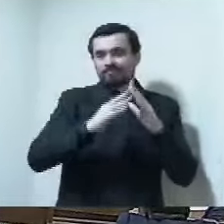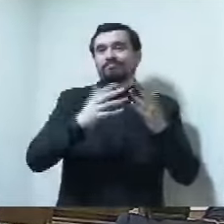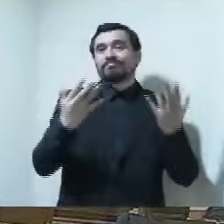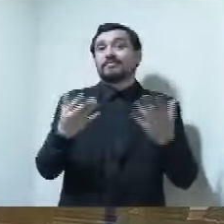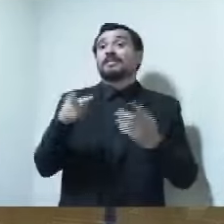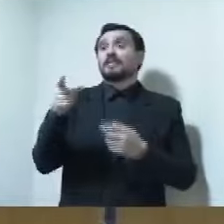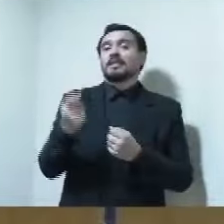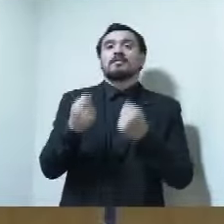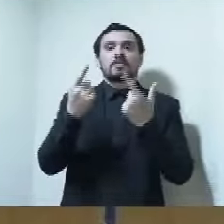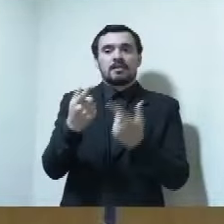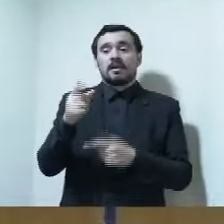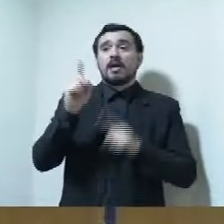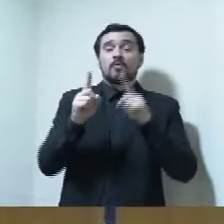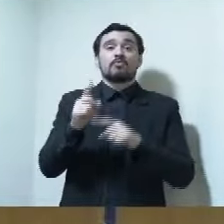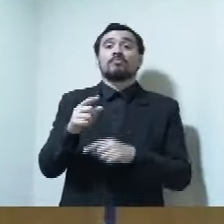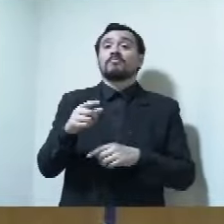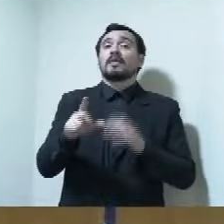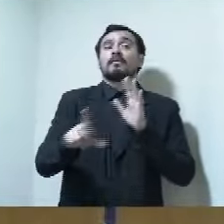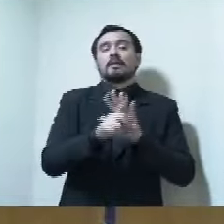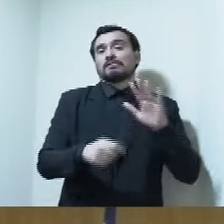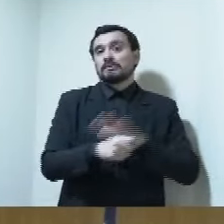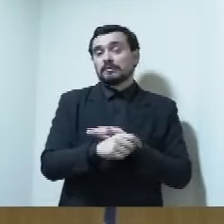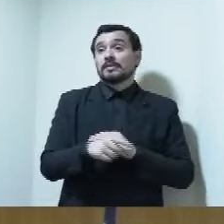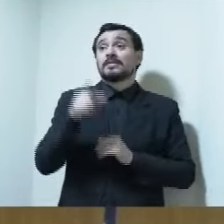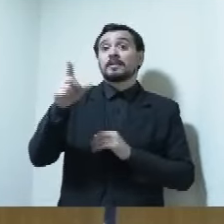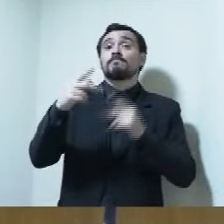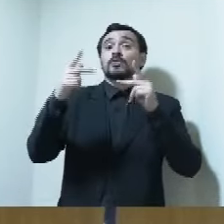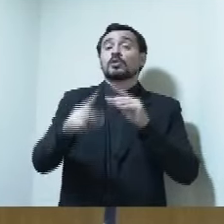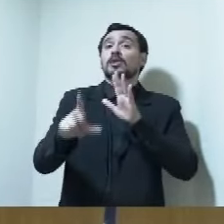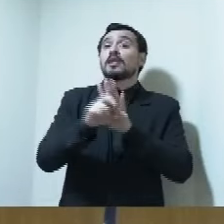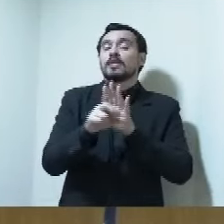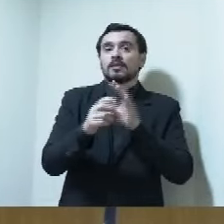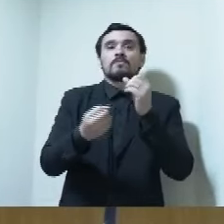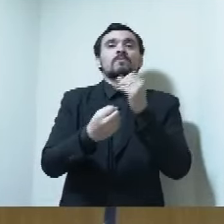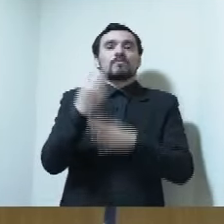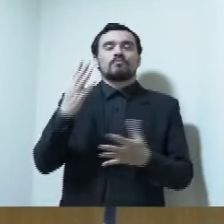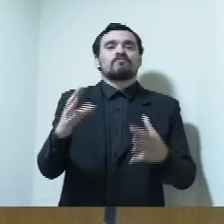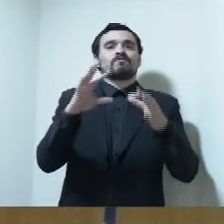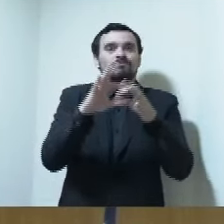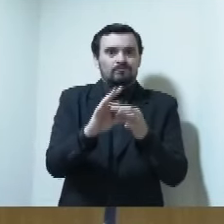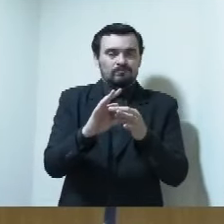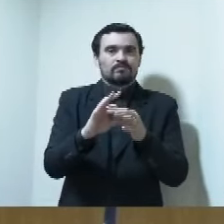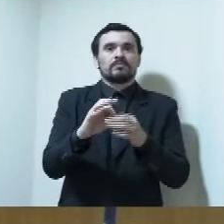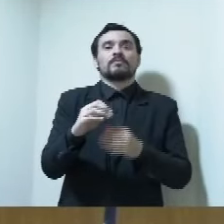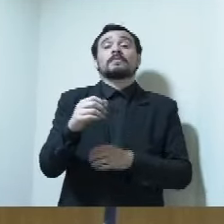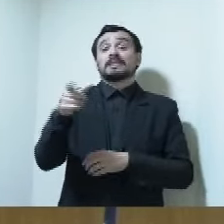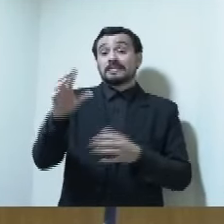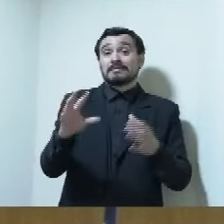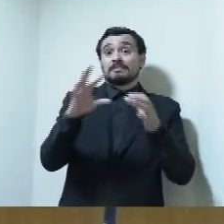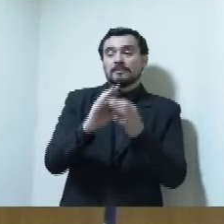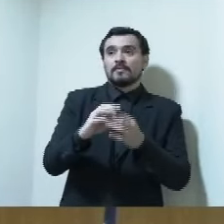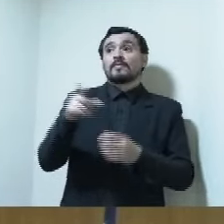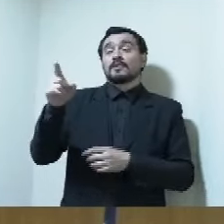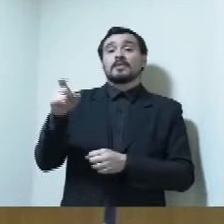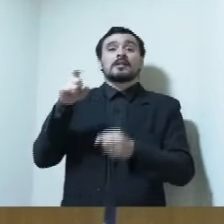tanto aportan a la inseguridad jurídica. El proyecto de ley que crea el Registro Unificado Nacional unificará la Dirección